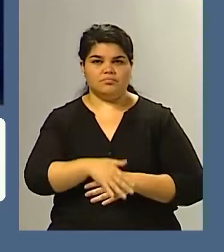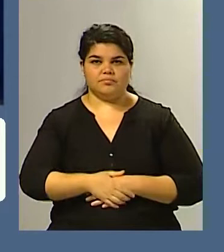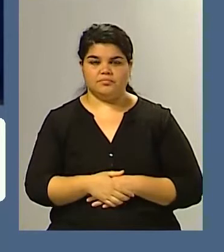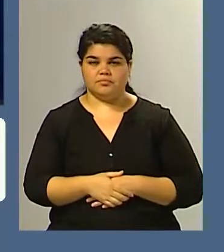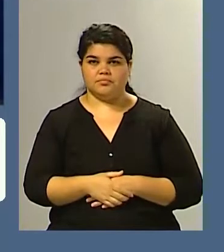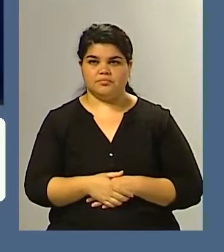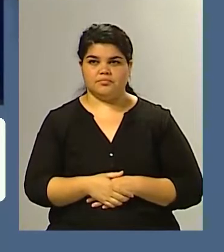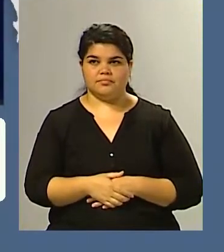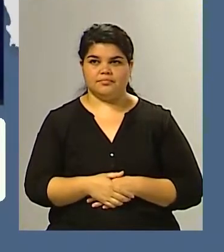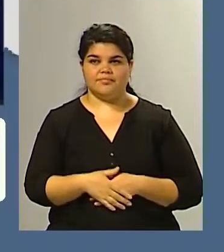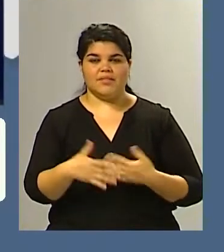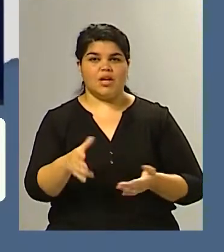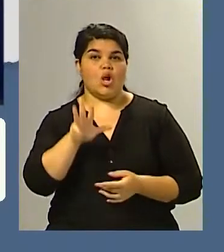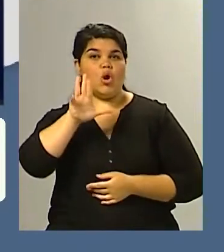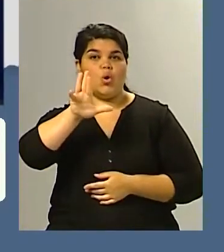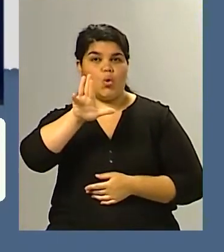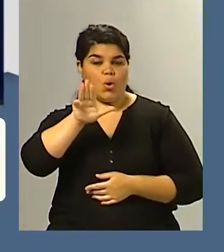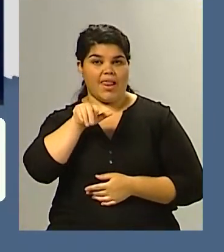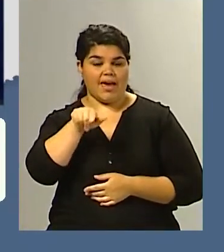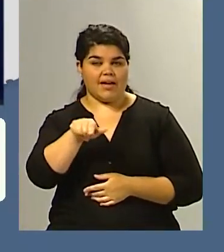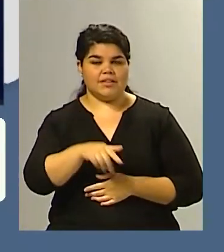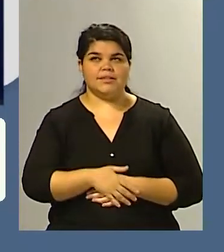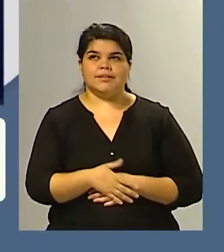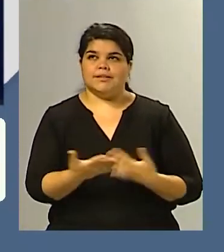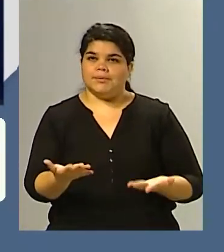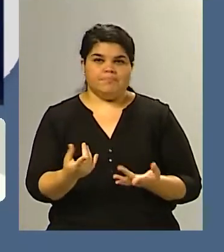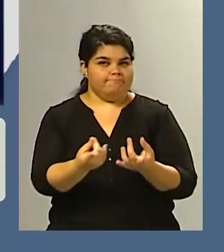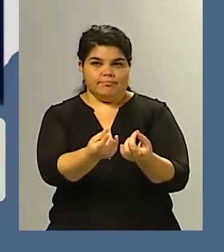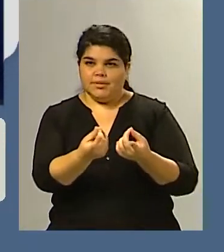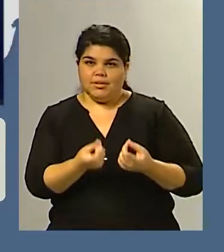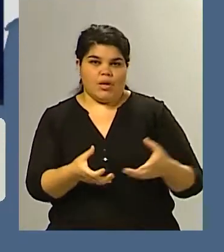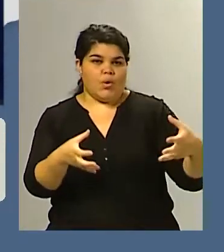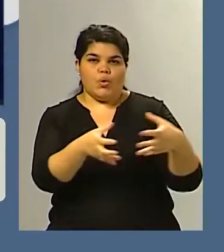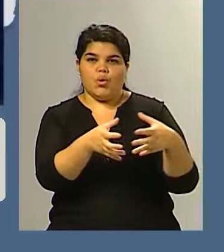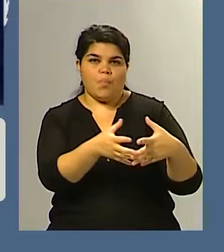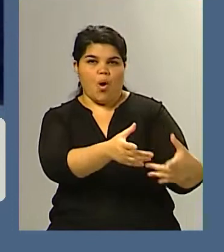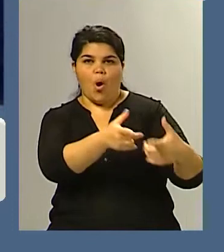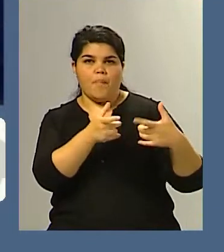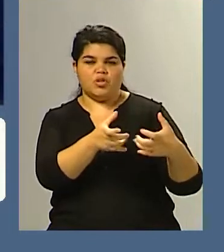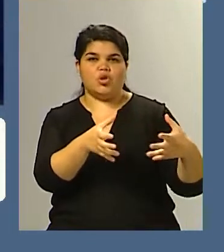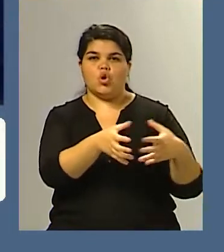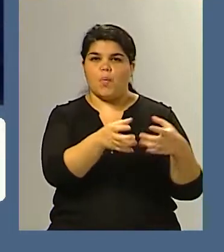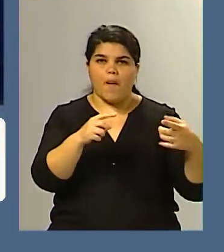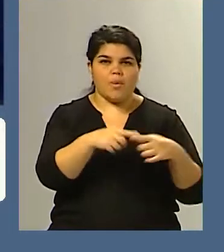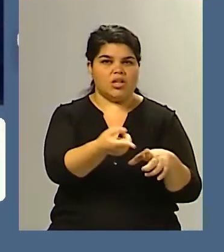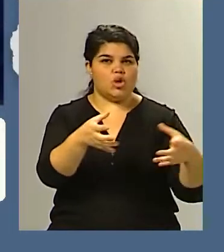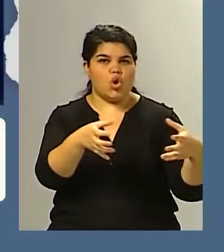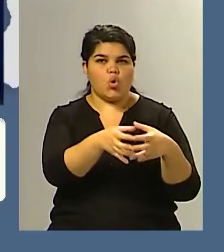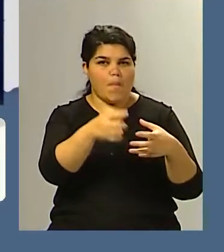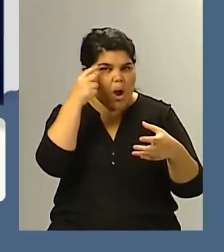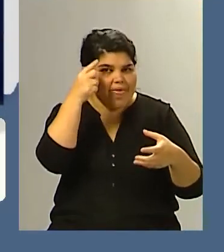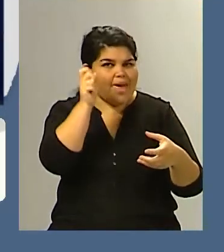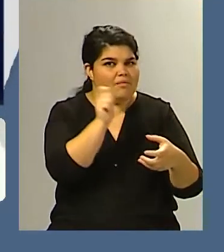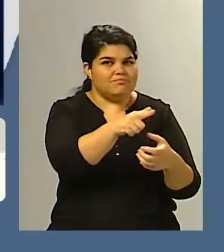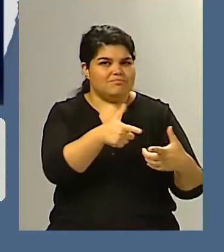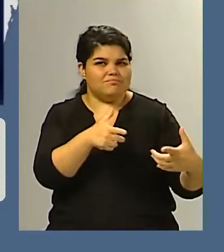Bueno, la verdad es que Lula tendrá que sobrevivir con un frente opositor, político e ideológico